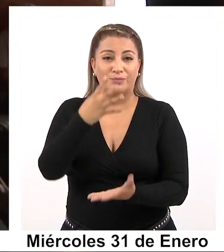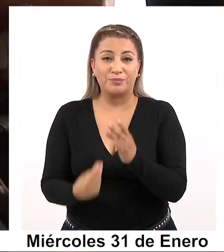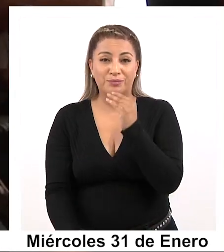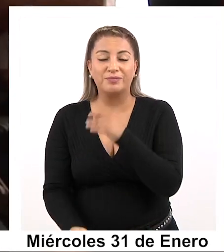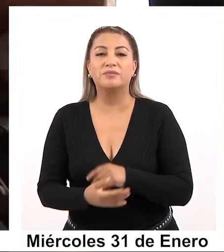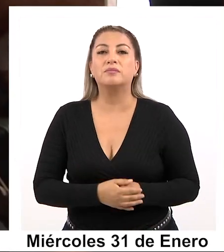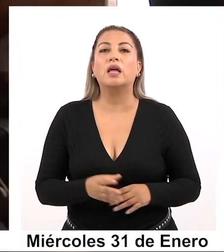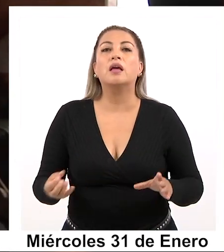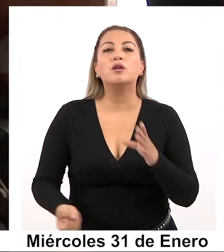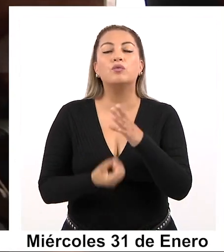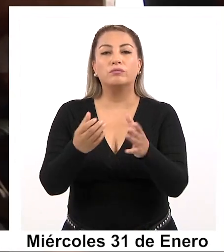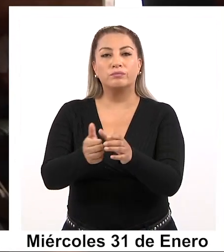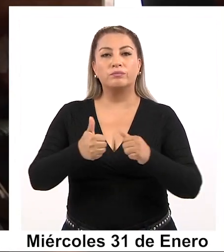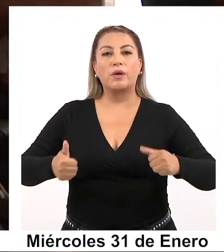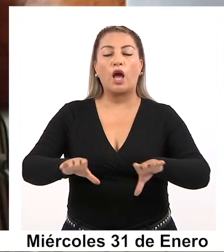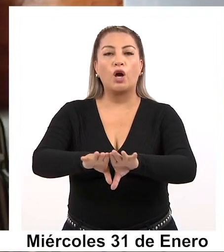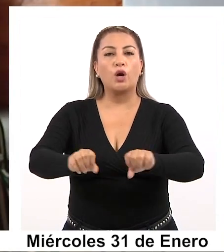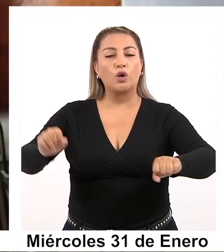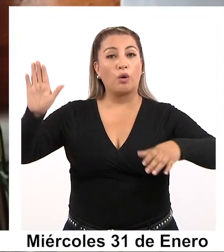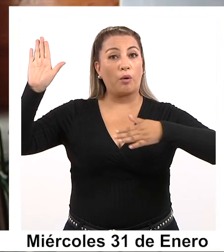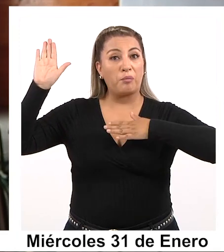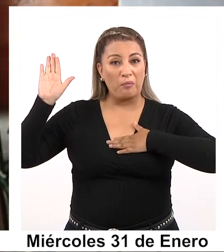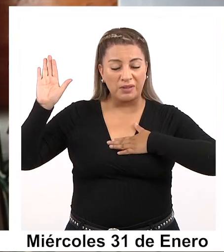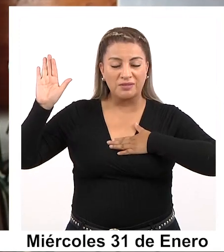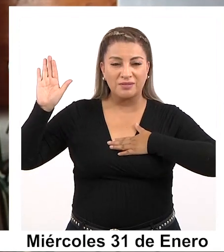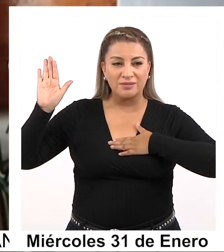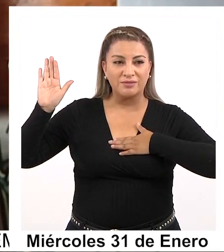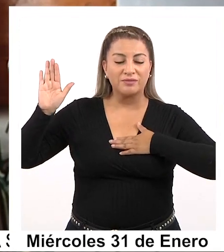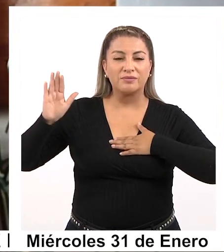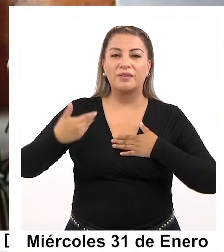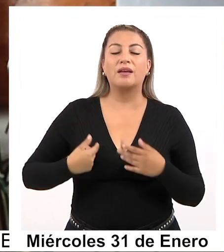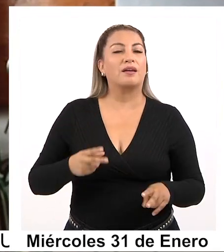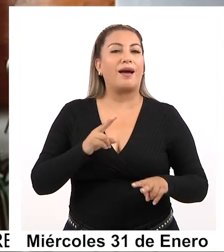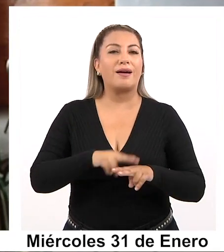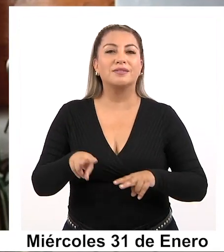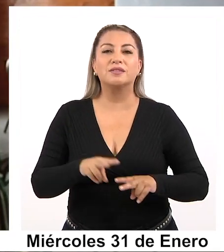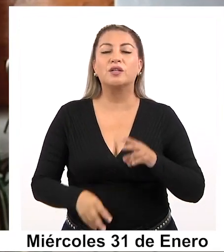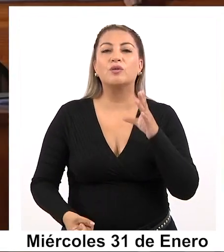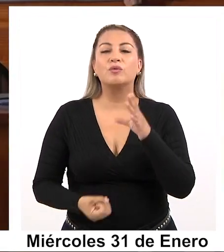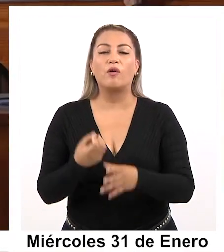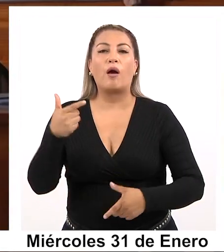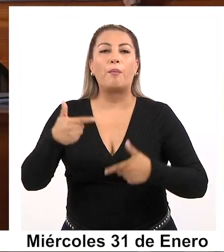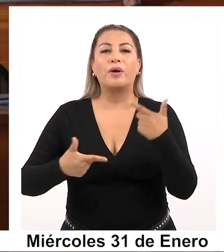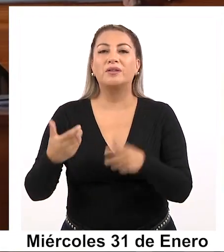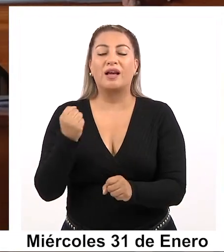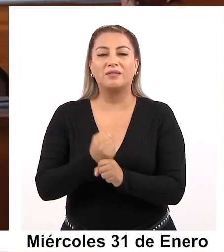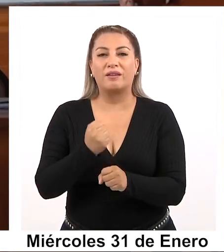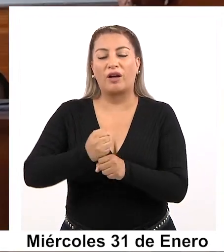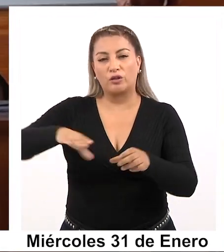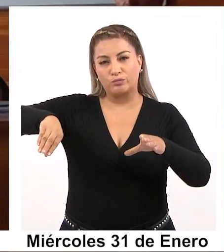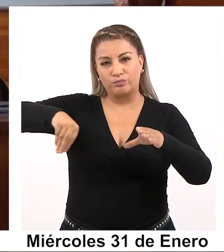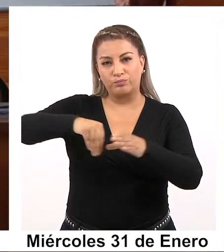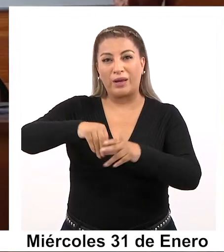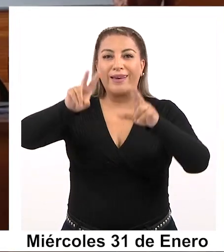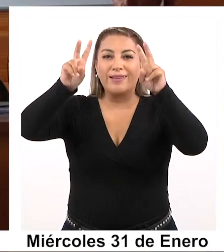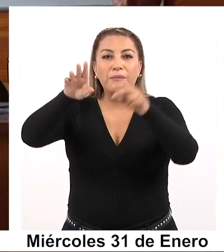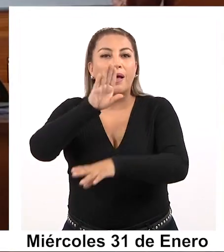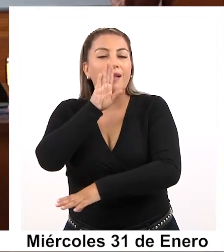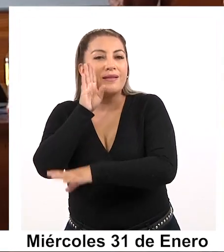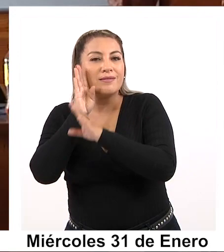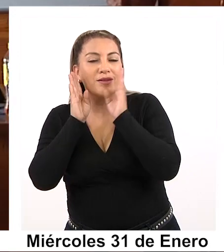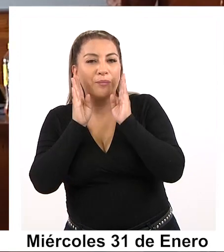administración se comprometió, además, a desarrollar una nueva política de operación en términos de limpieza,